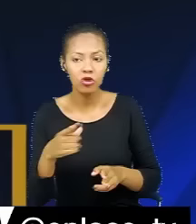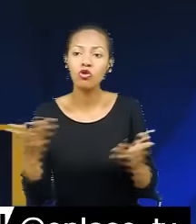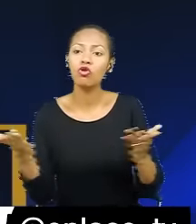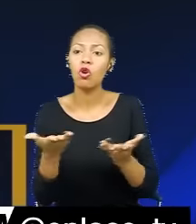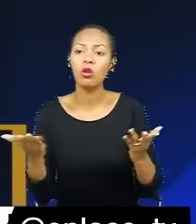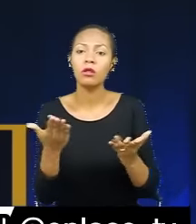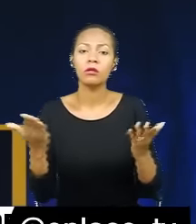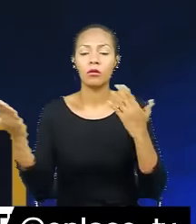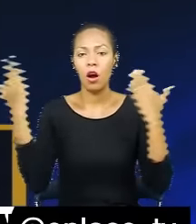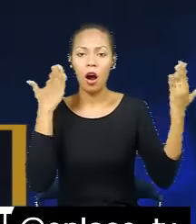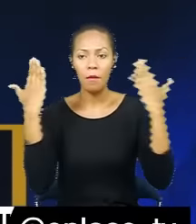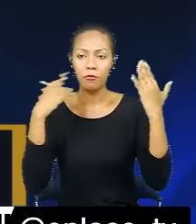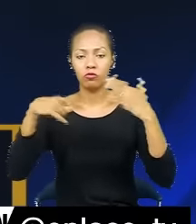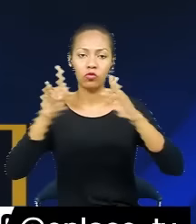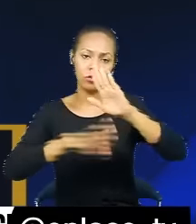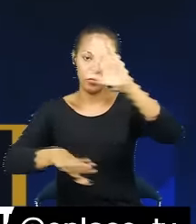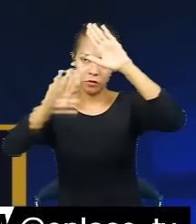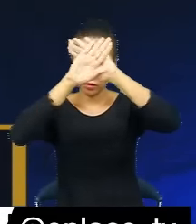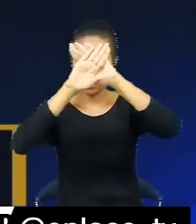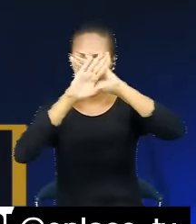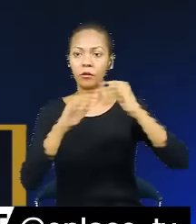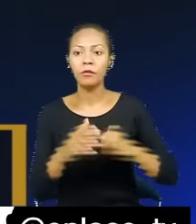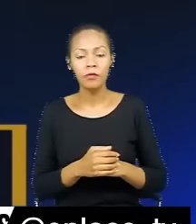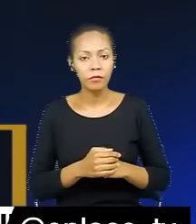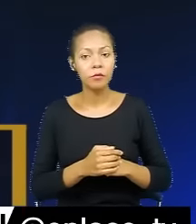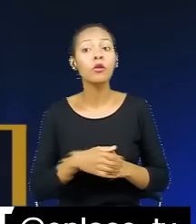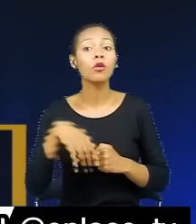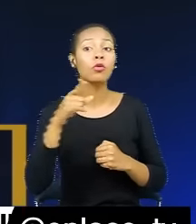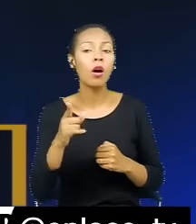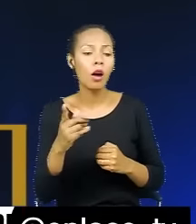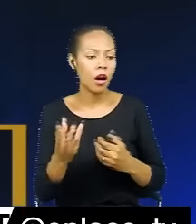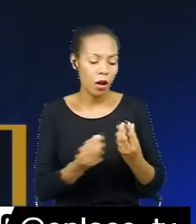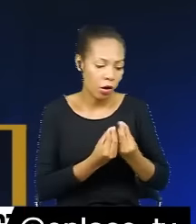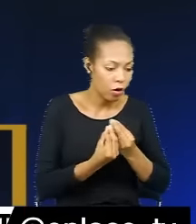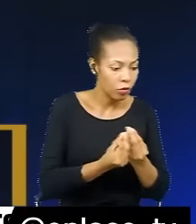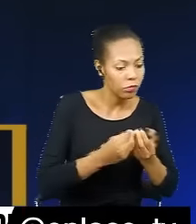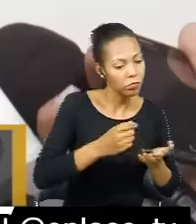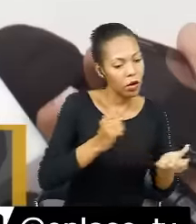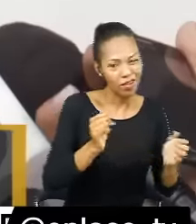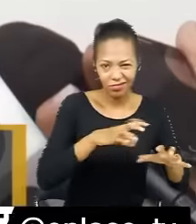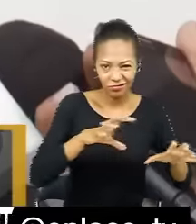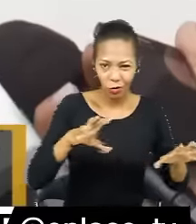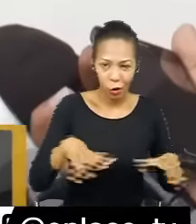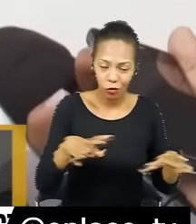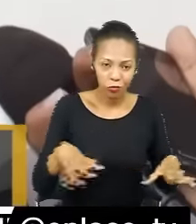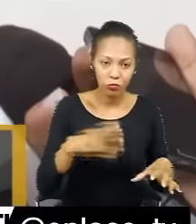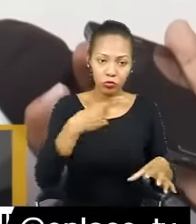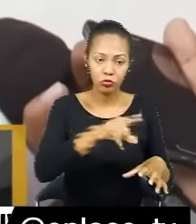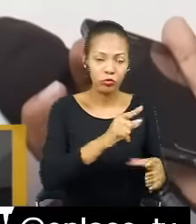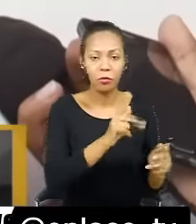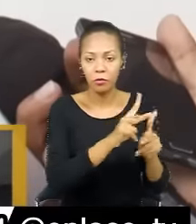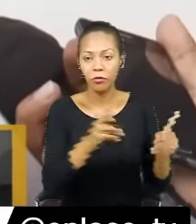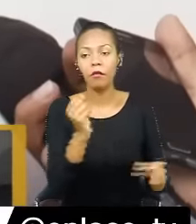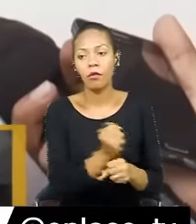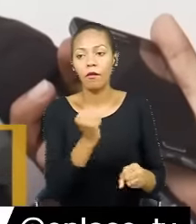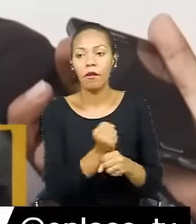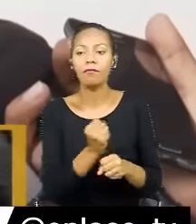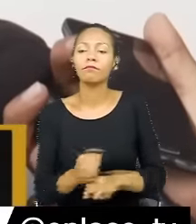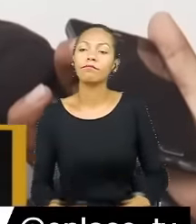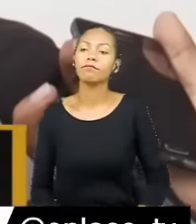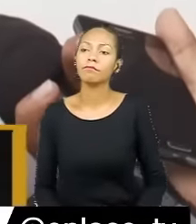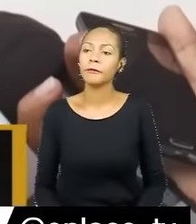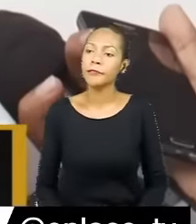campo de producción El Centro, en donde adelantaba un encuentro con trabajadores de una firma contratista. Por ahora lo que podemos decir es que al lugar